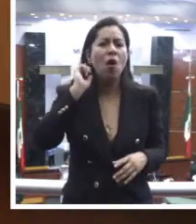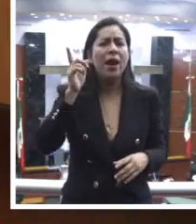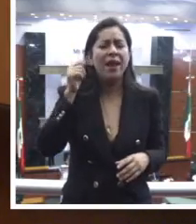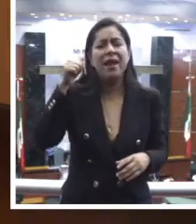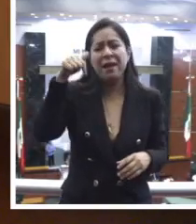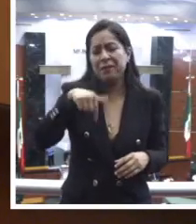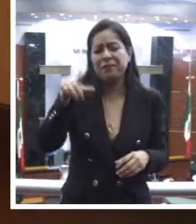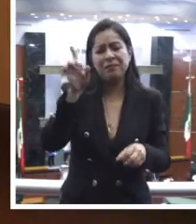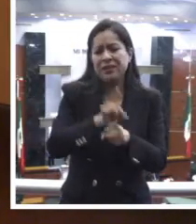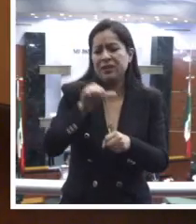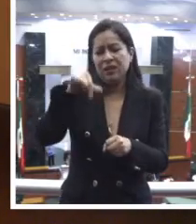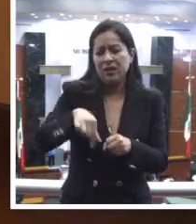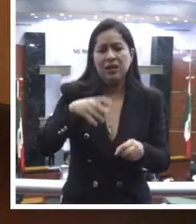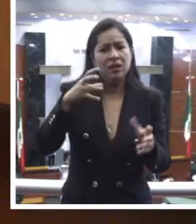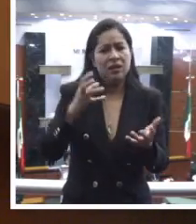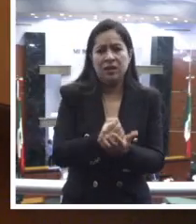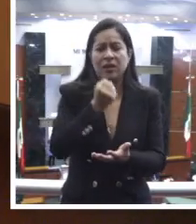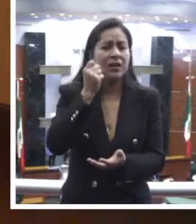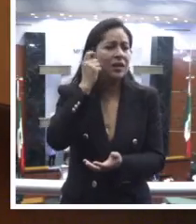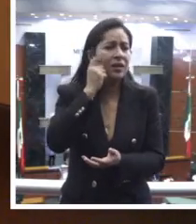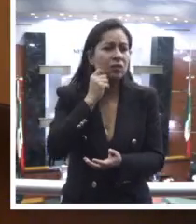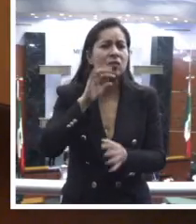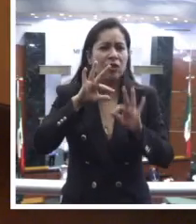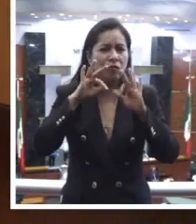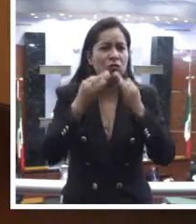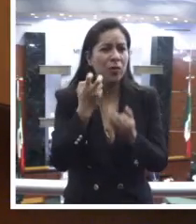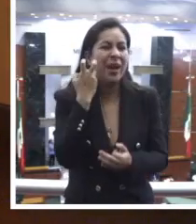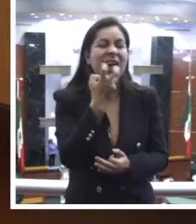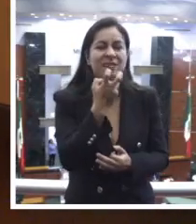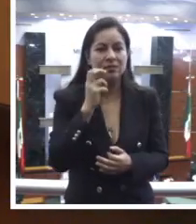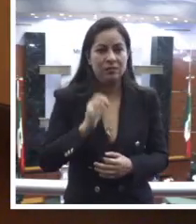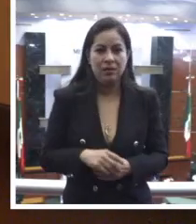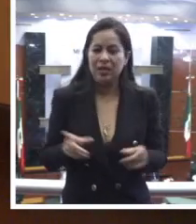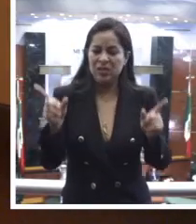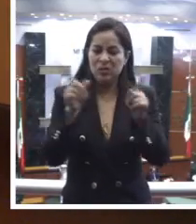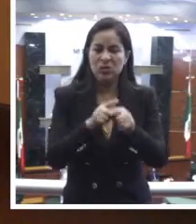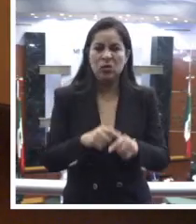algún día logremos en Guerrero una herramienta de esa magnitud. Es cuanto.